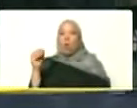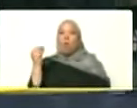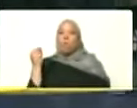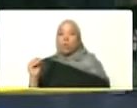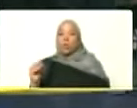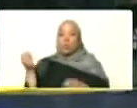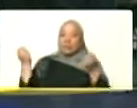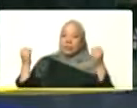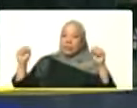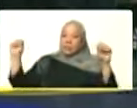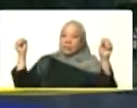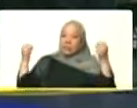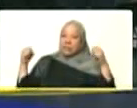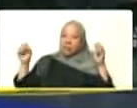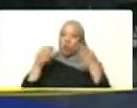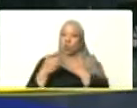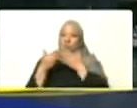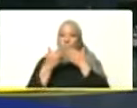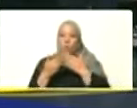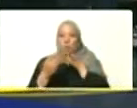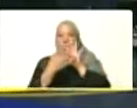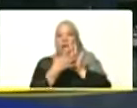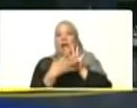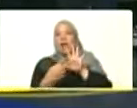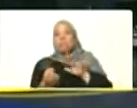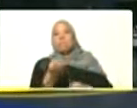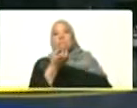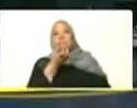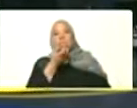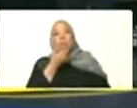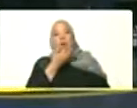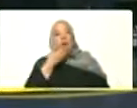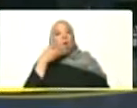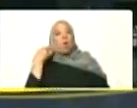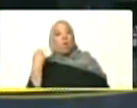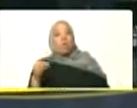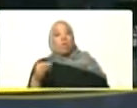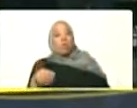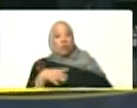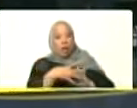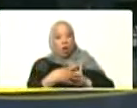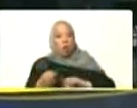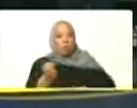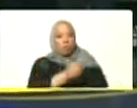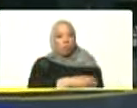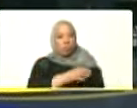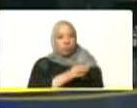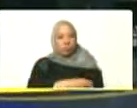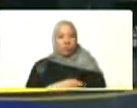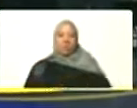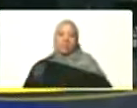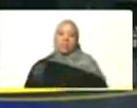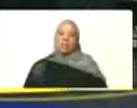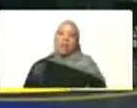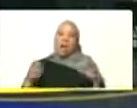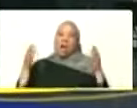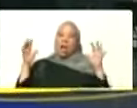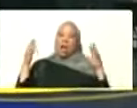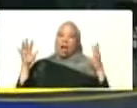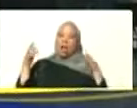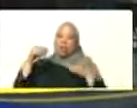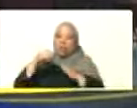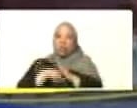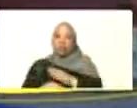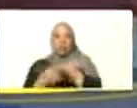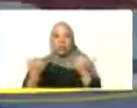brigadas y es ejemplo de la juventud venezolana. Entonces nos queda decir que nosotros seguimos avanzando profundamente